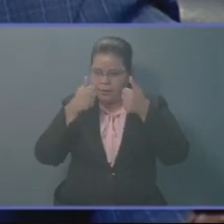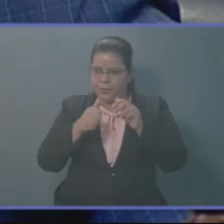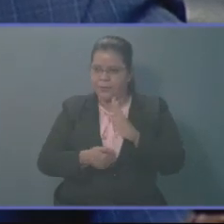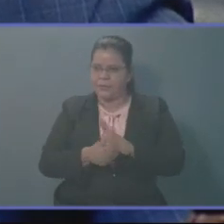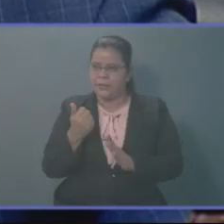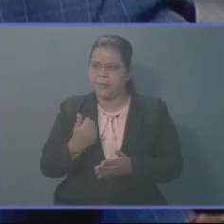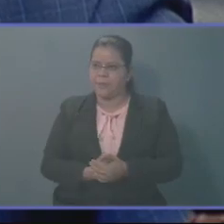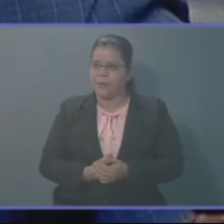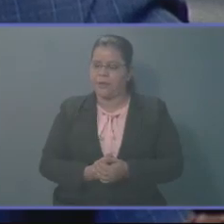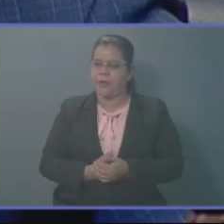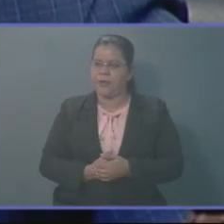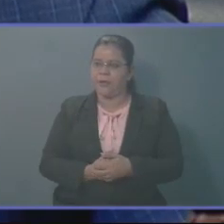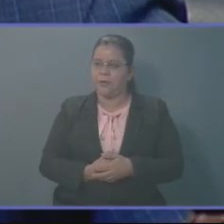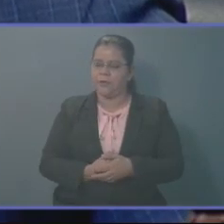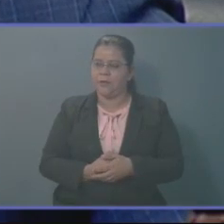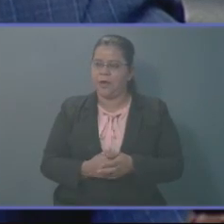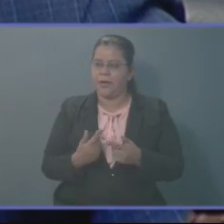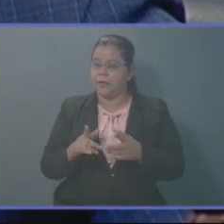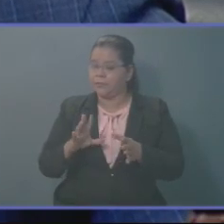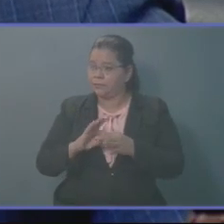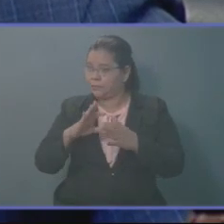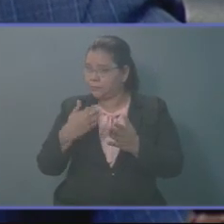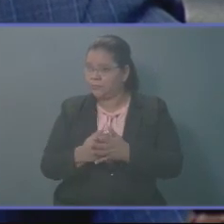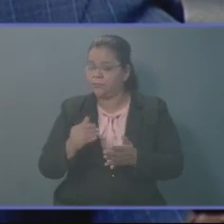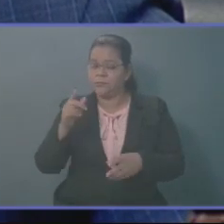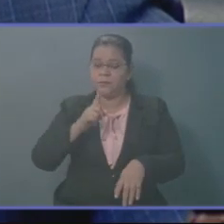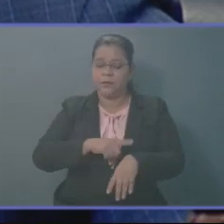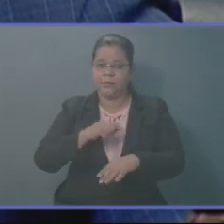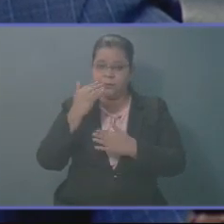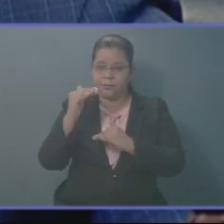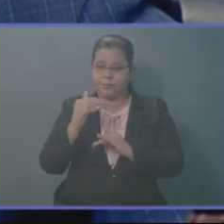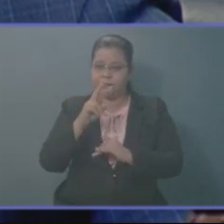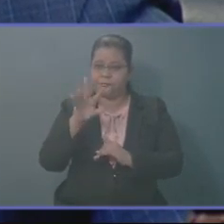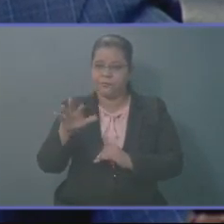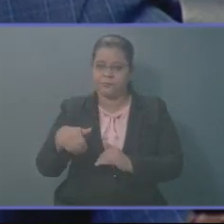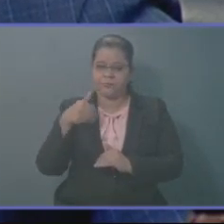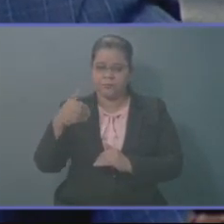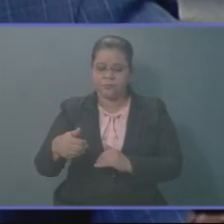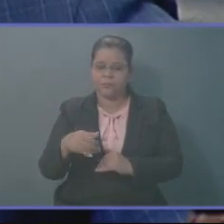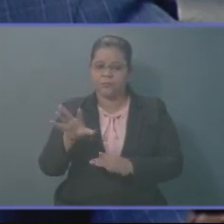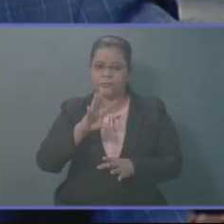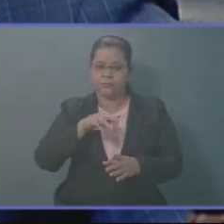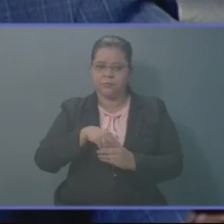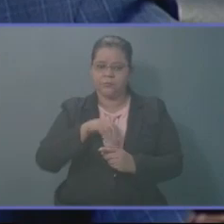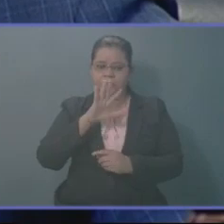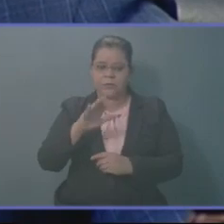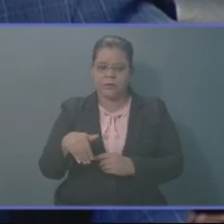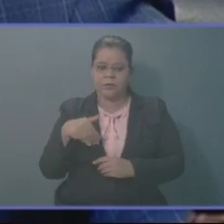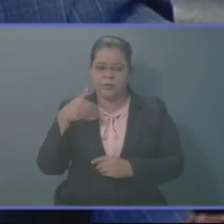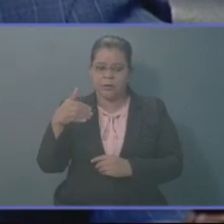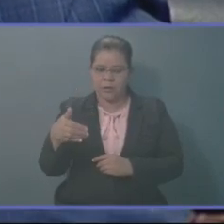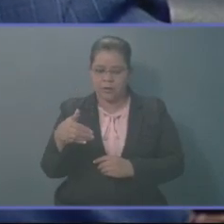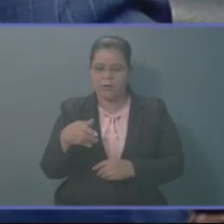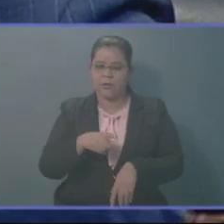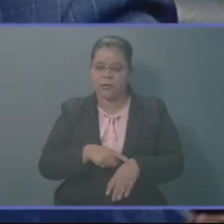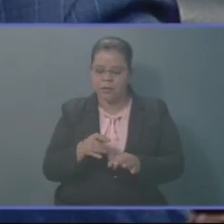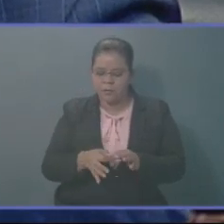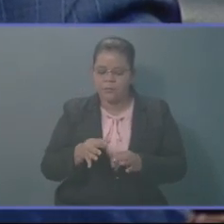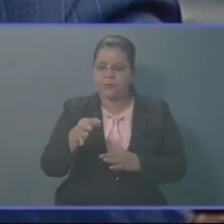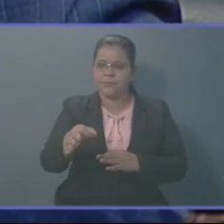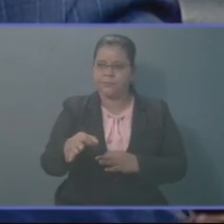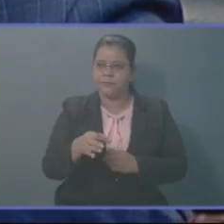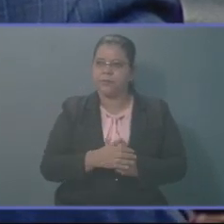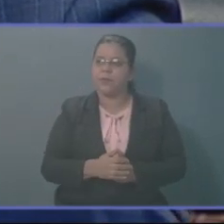América. Plazo del préstamo, 25 años, incluyendo 5 años de periodo de gracia.